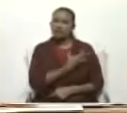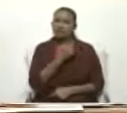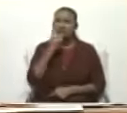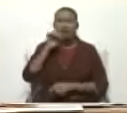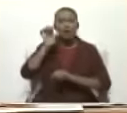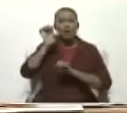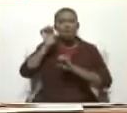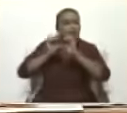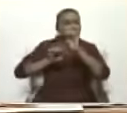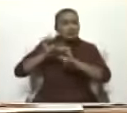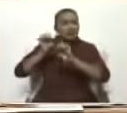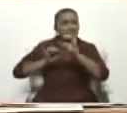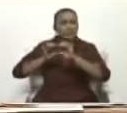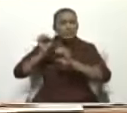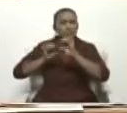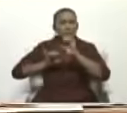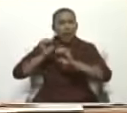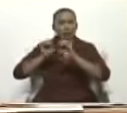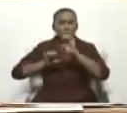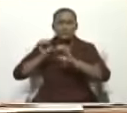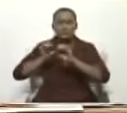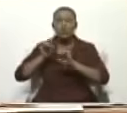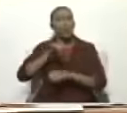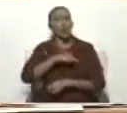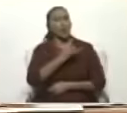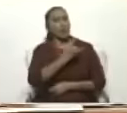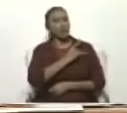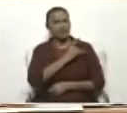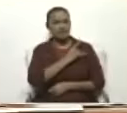para una universidad, hacer un posgrado.